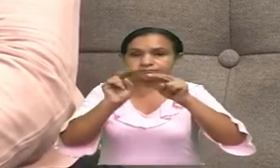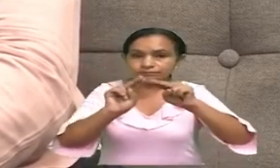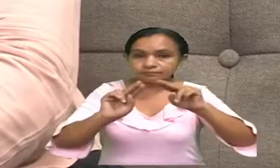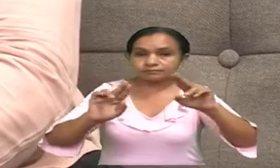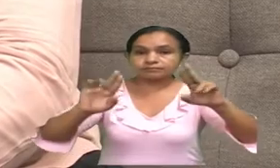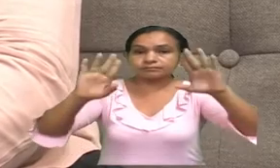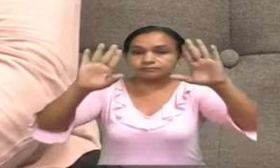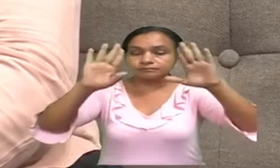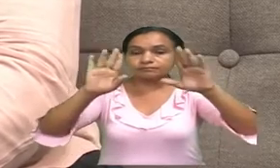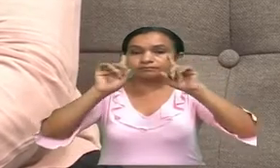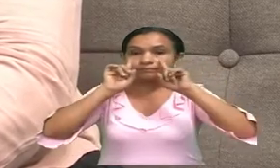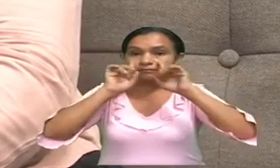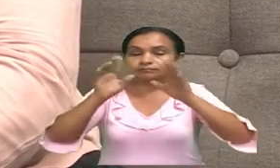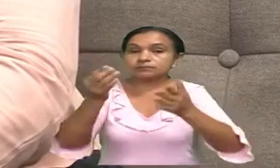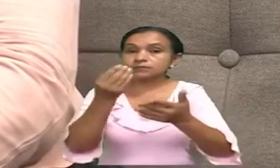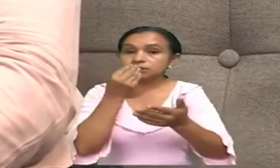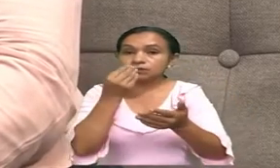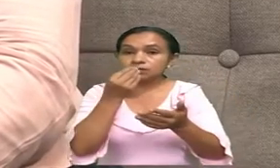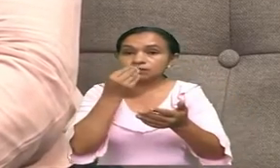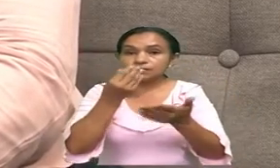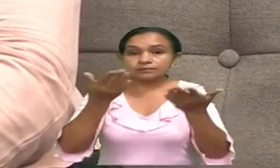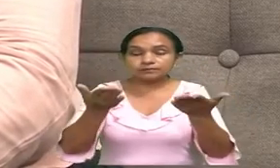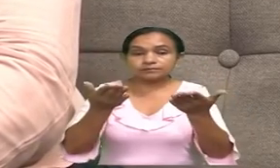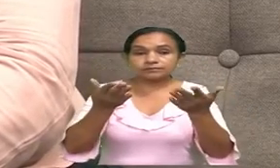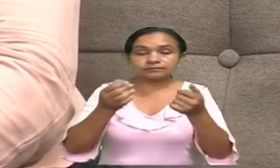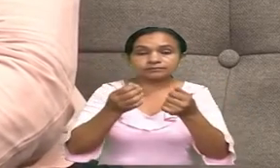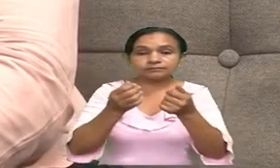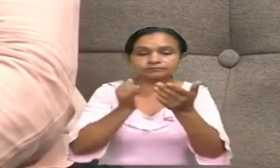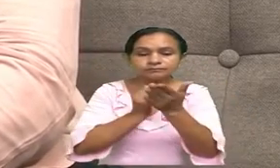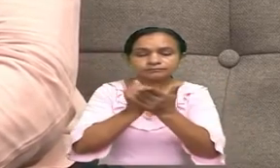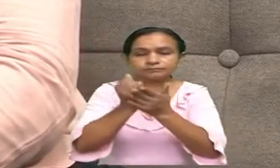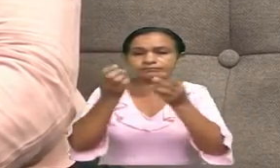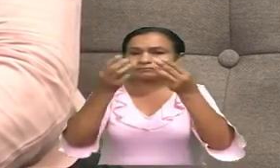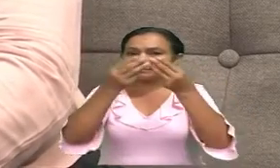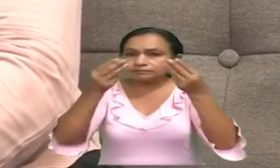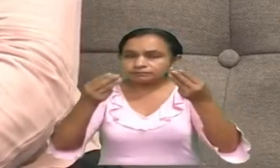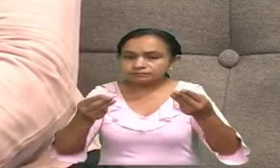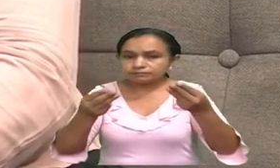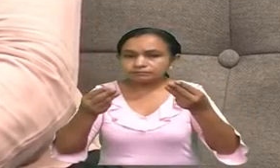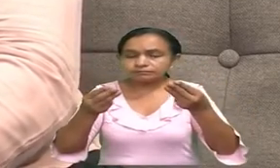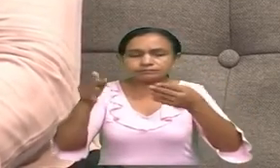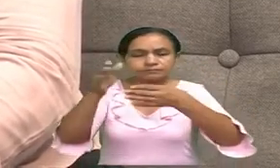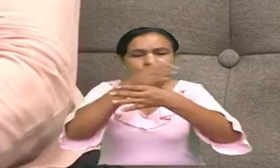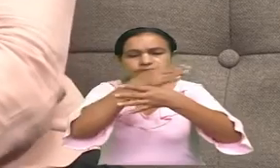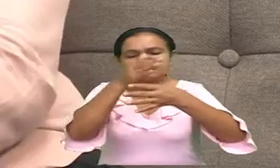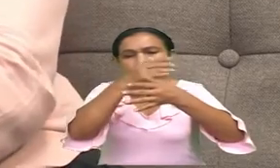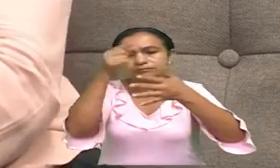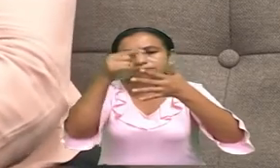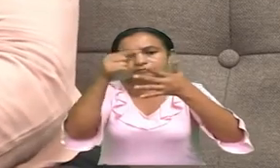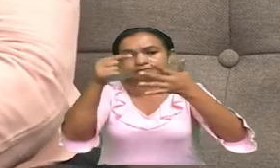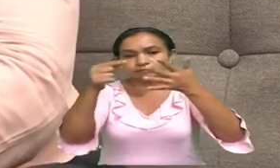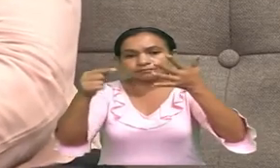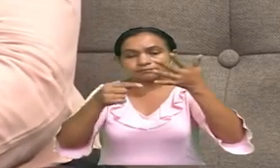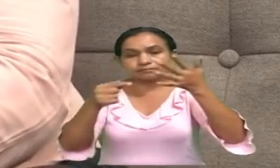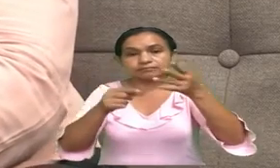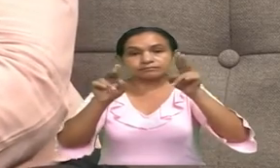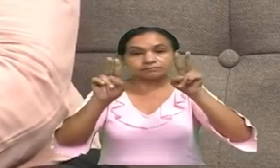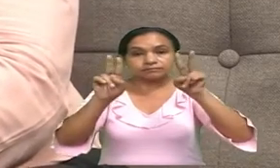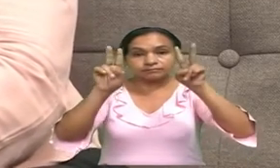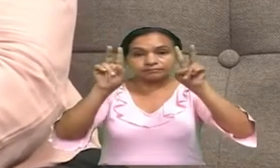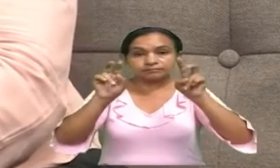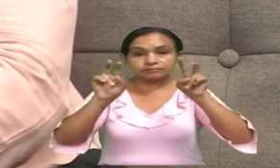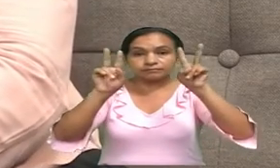medio ambiente, seguridad alimentaria, ingeniería de materiales. O sea, hay una serie de líneas, el tema